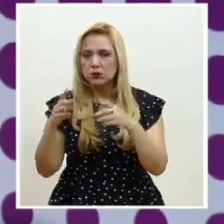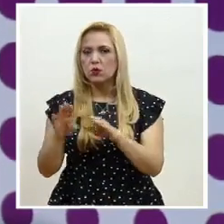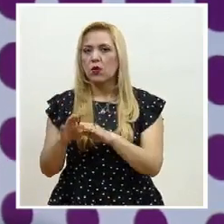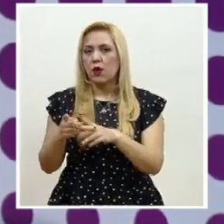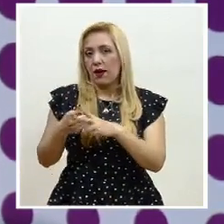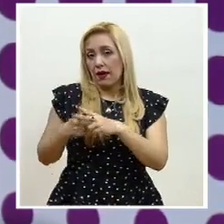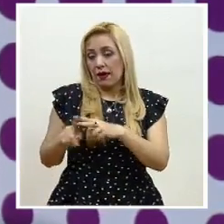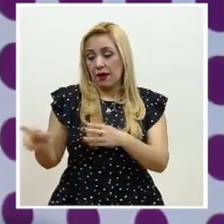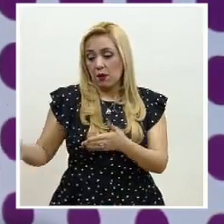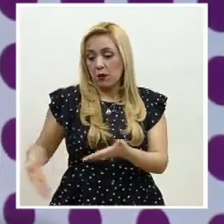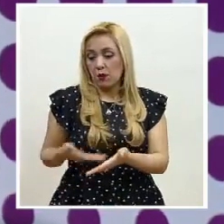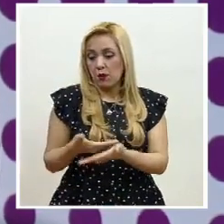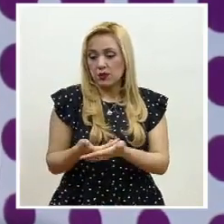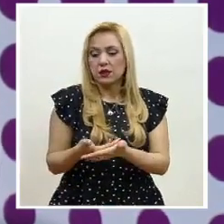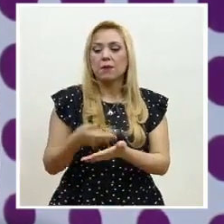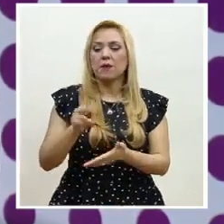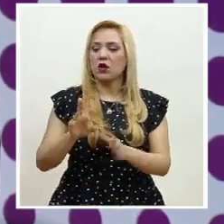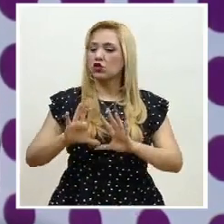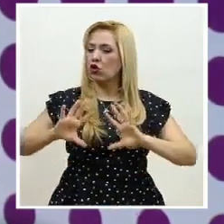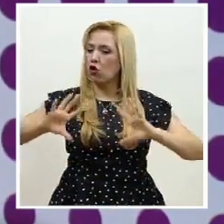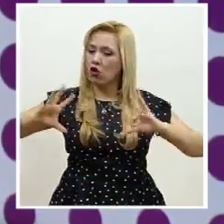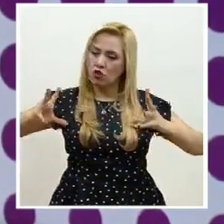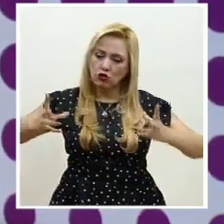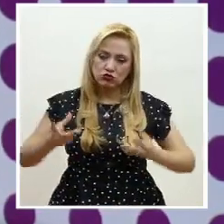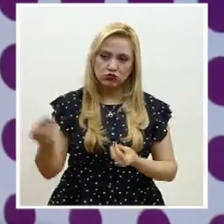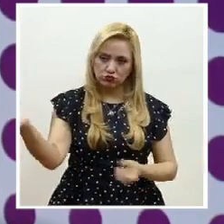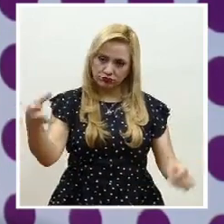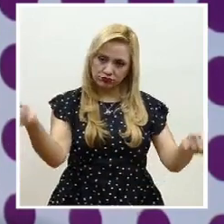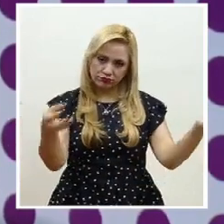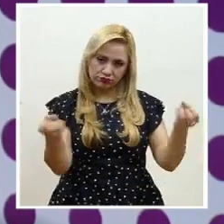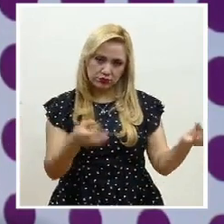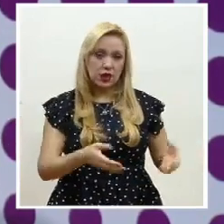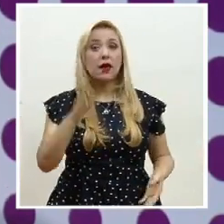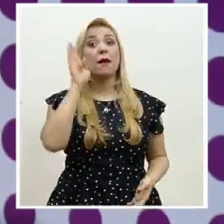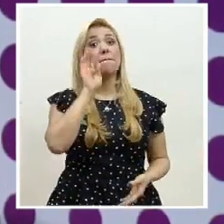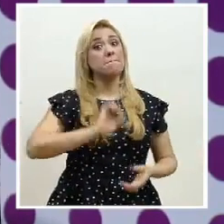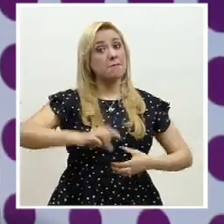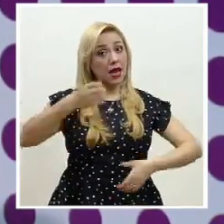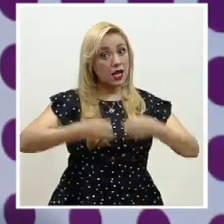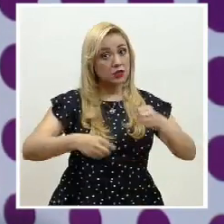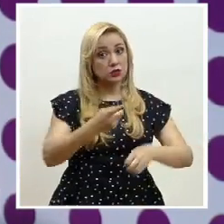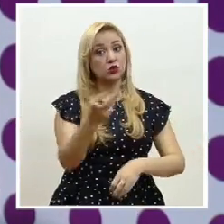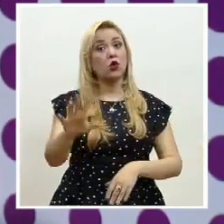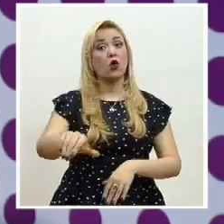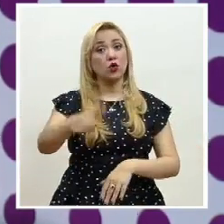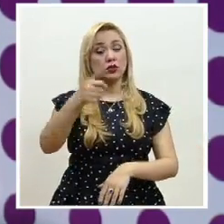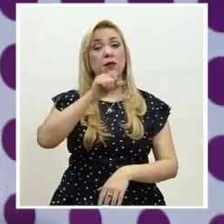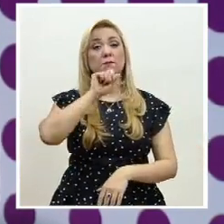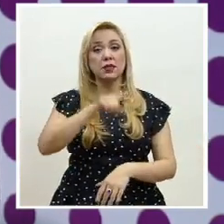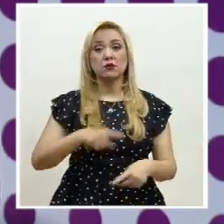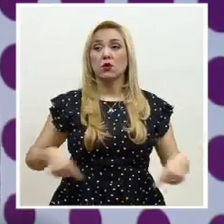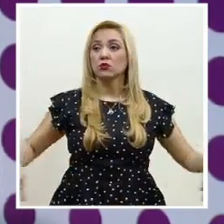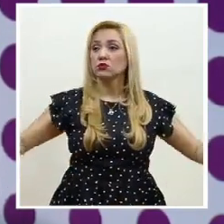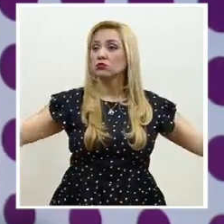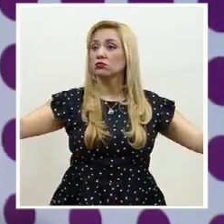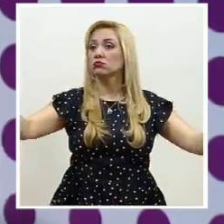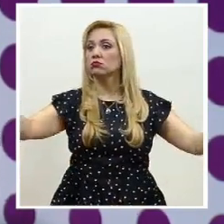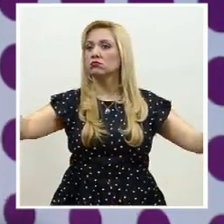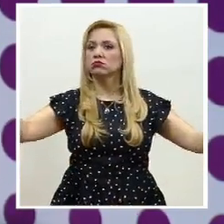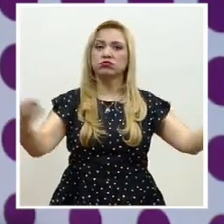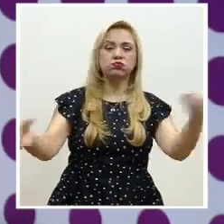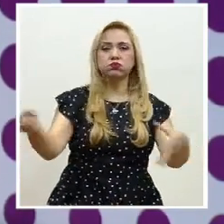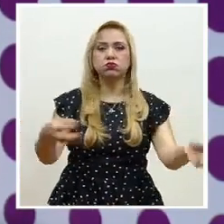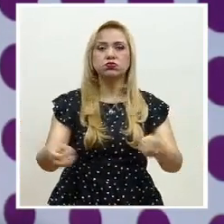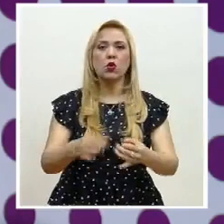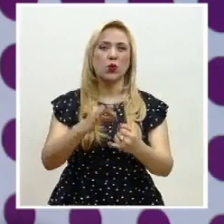comentaba Fernando, es una construcción colegiada a partir de los aportes de todos los ministros y ministras que integran, en este caso, la primera sala. Entonces yo los identificaría así como